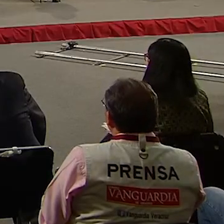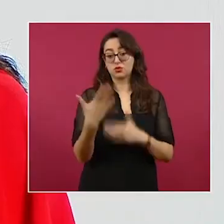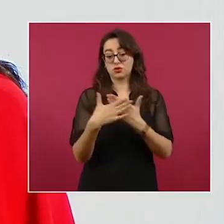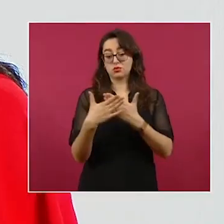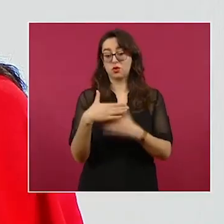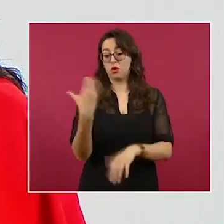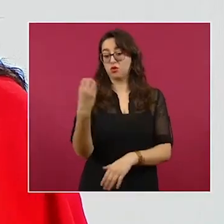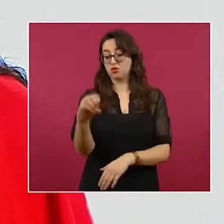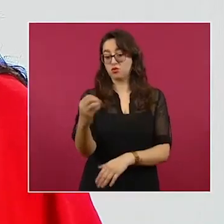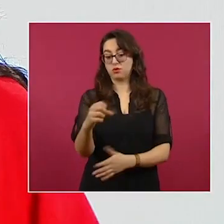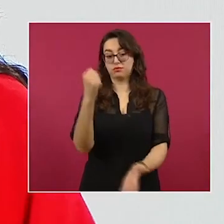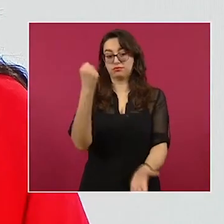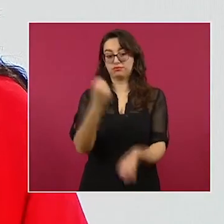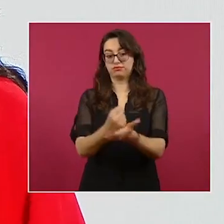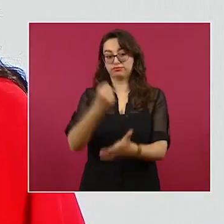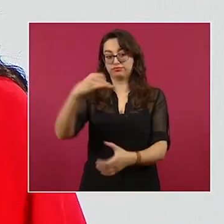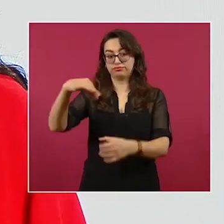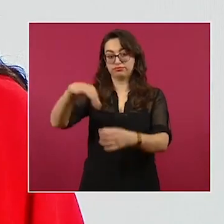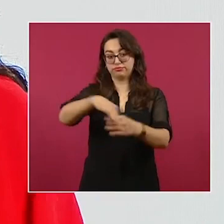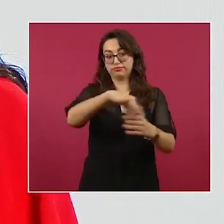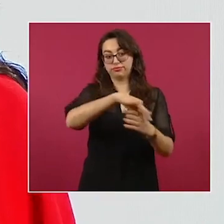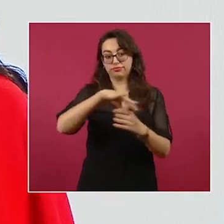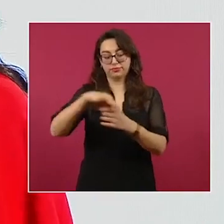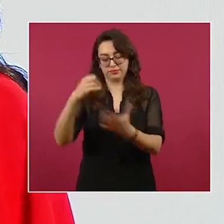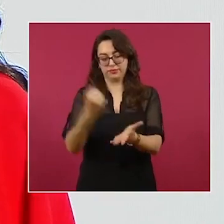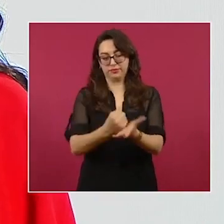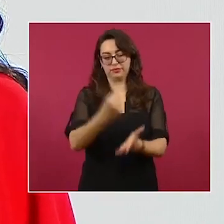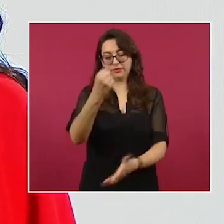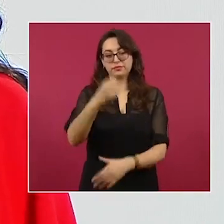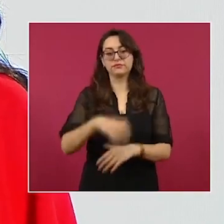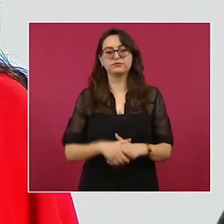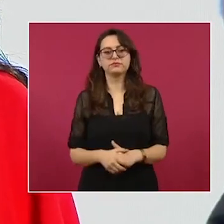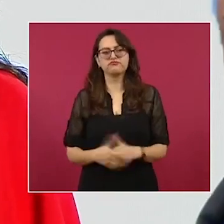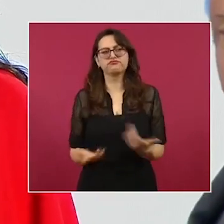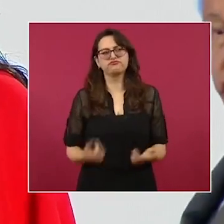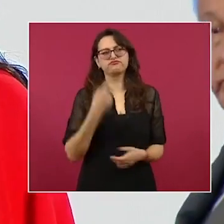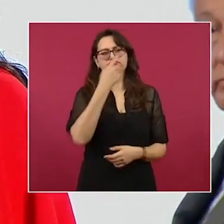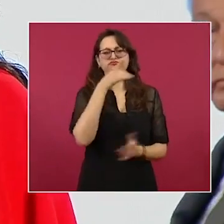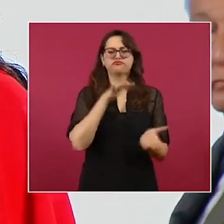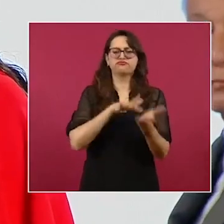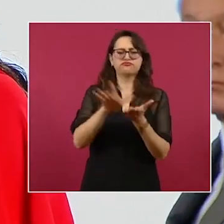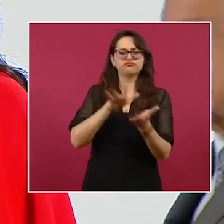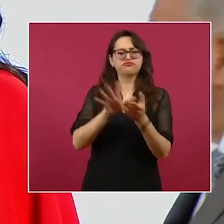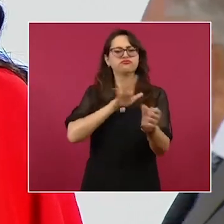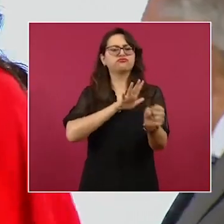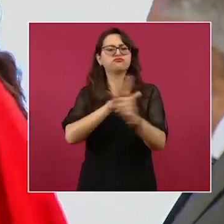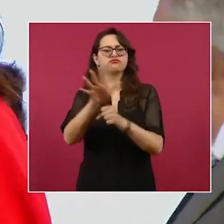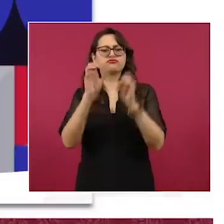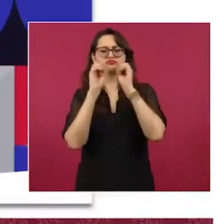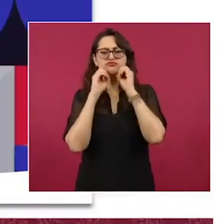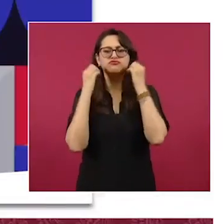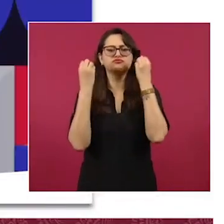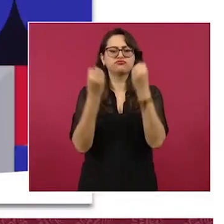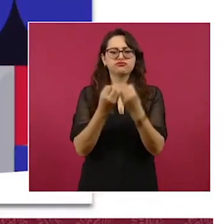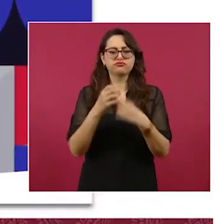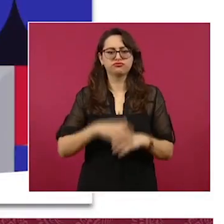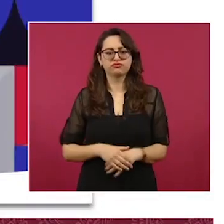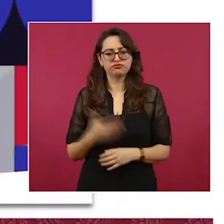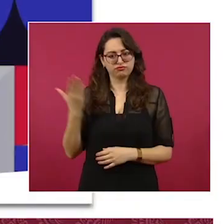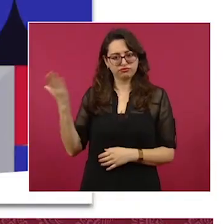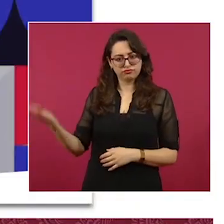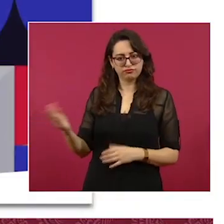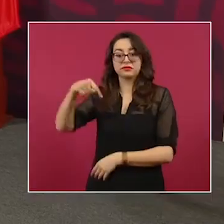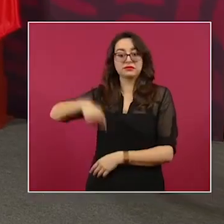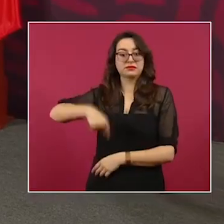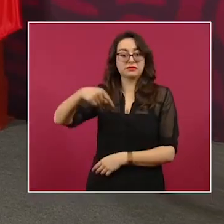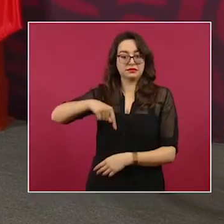de expresión entre las organizaciones que actualmente son financiadas por la usaid se encuentra artículo